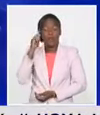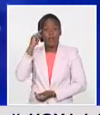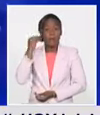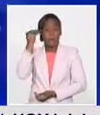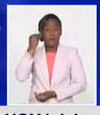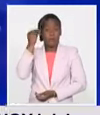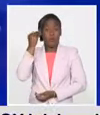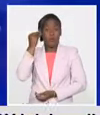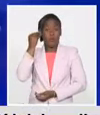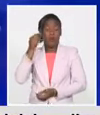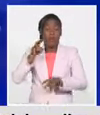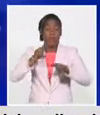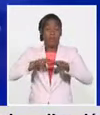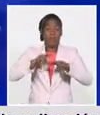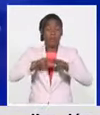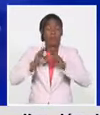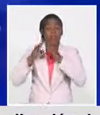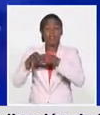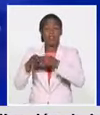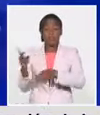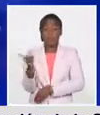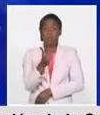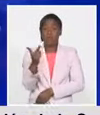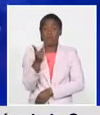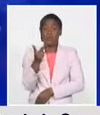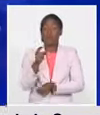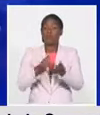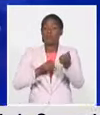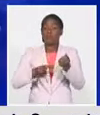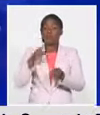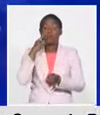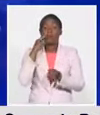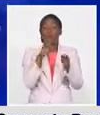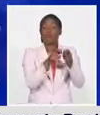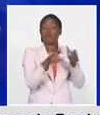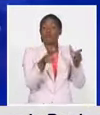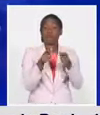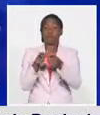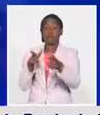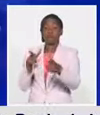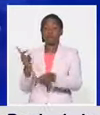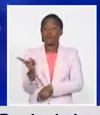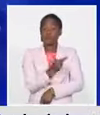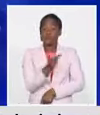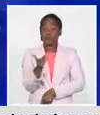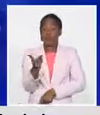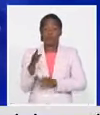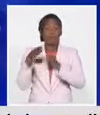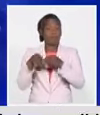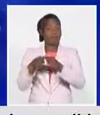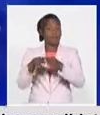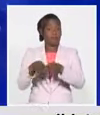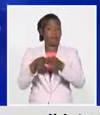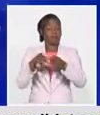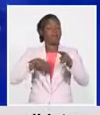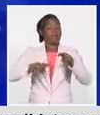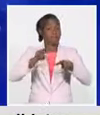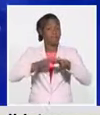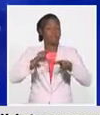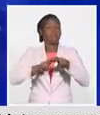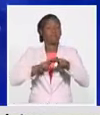Habana y Granma son hoy las provincias de mayor cantidad de personas contagiadas con